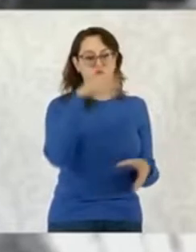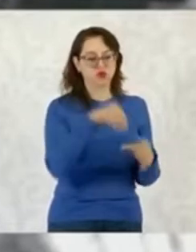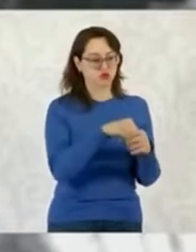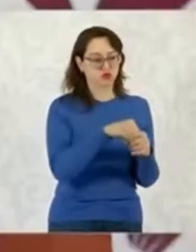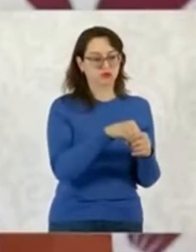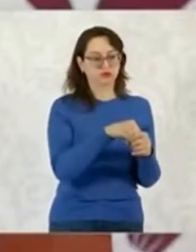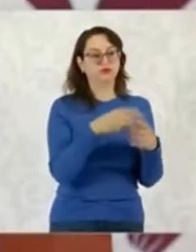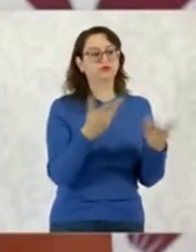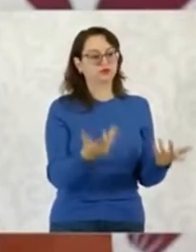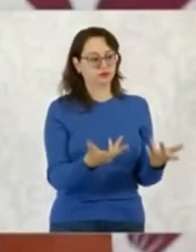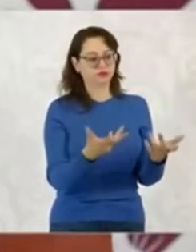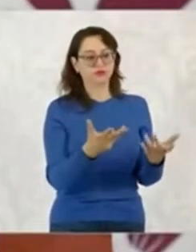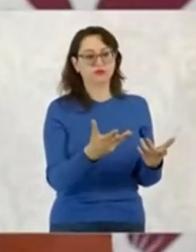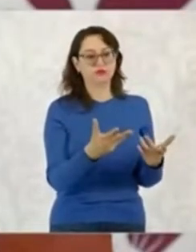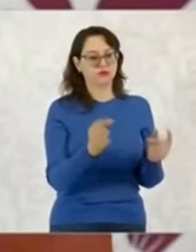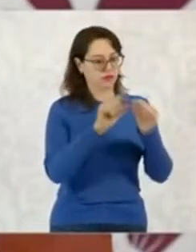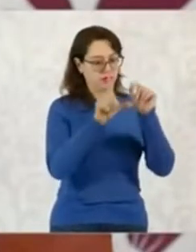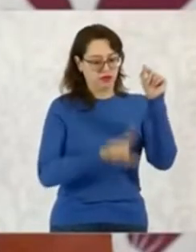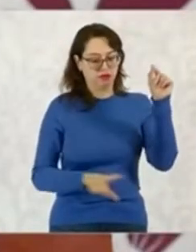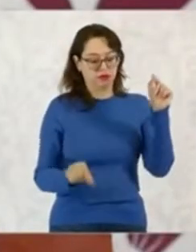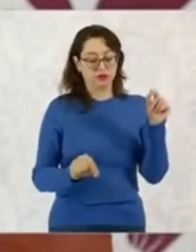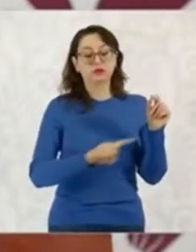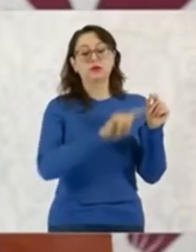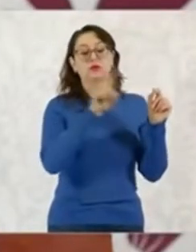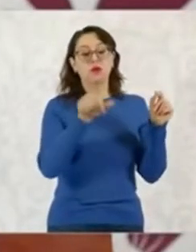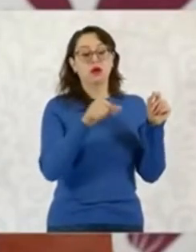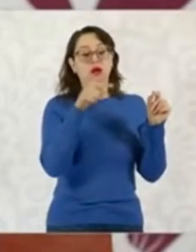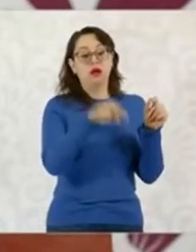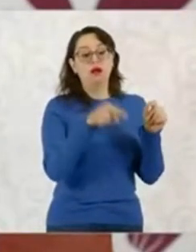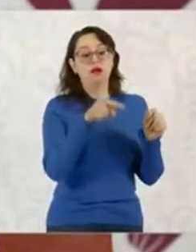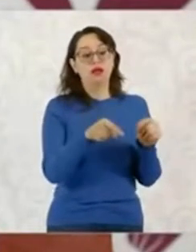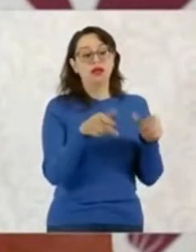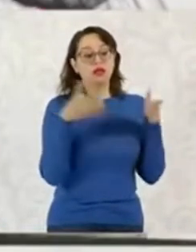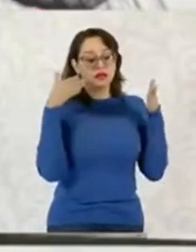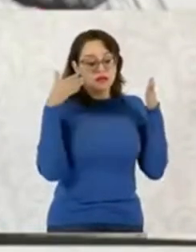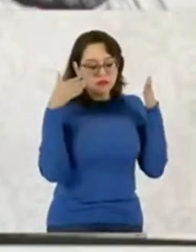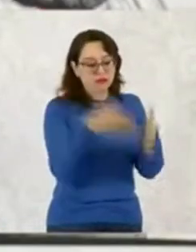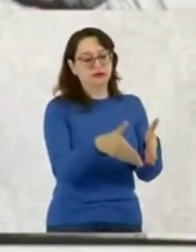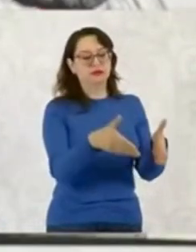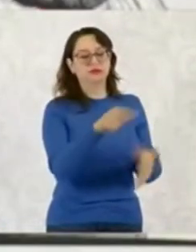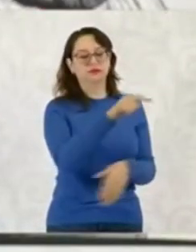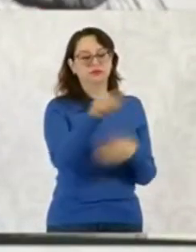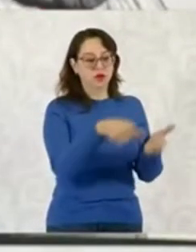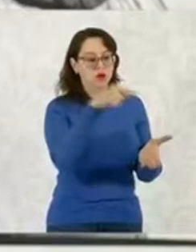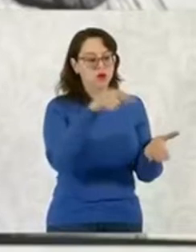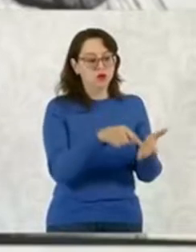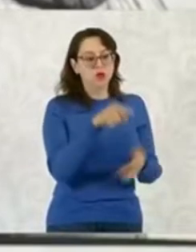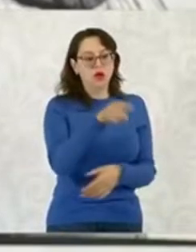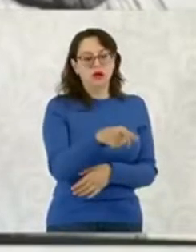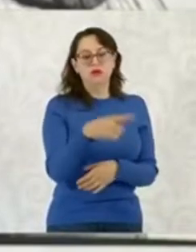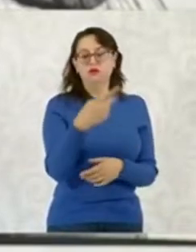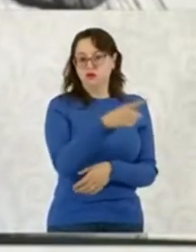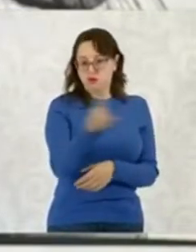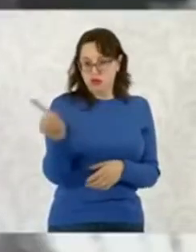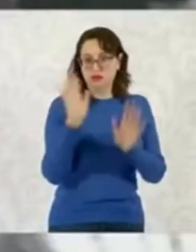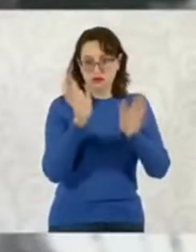Después, ¿qué pasó en ese rancho? Que los periodistas narren lo que vieron como lo están haciendo